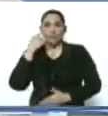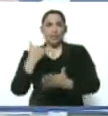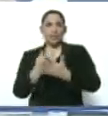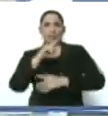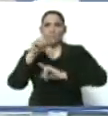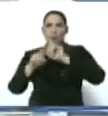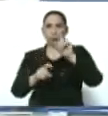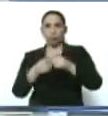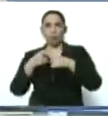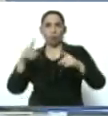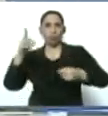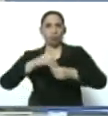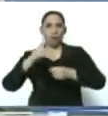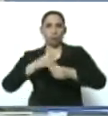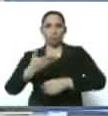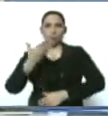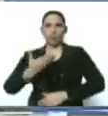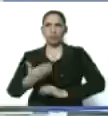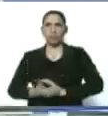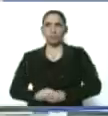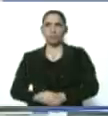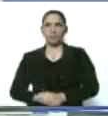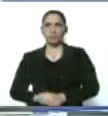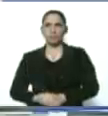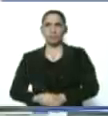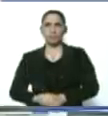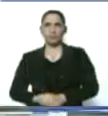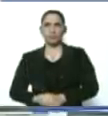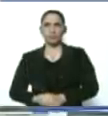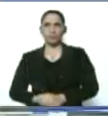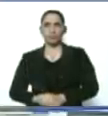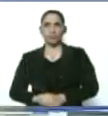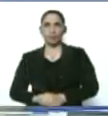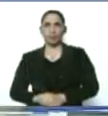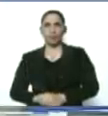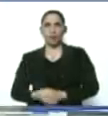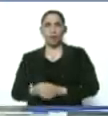encuesta, otro dato importante. Hoy ya suman